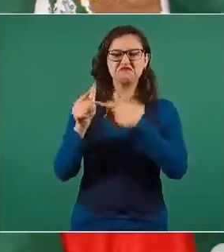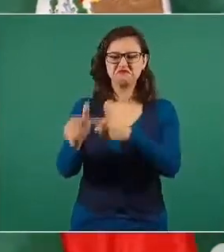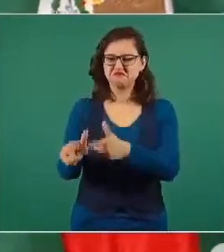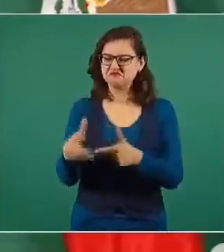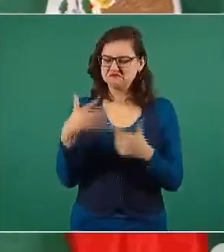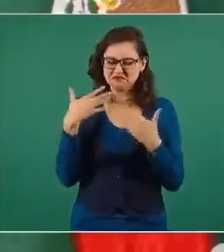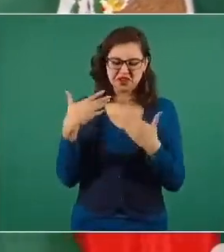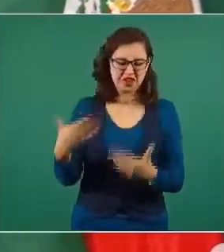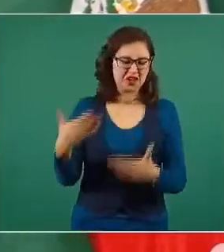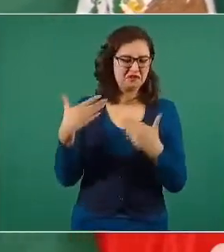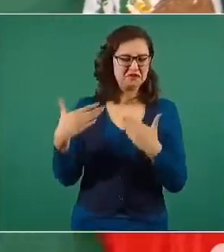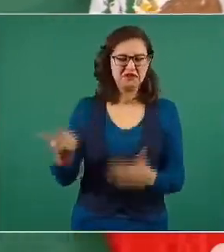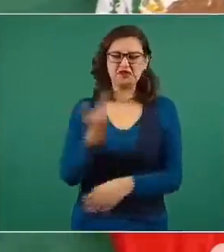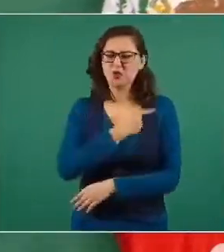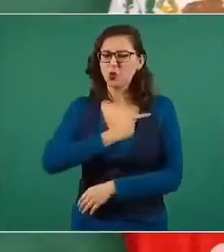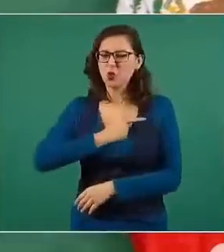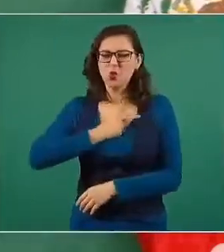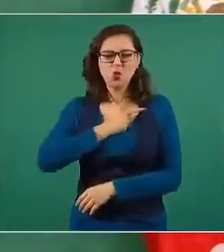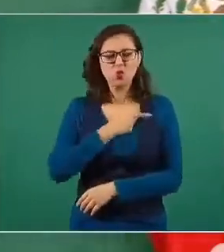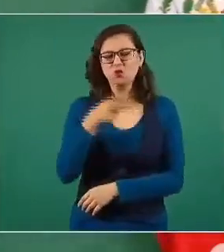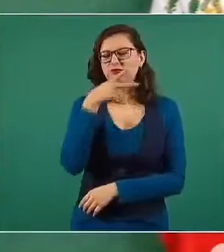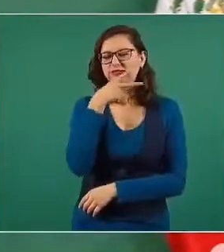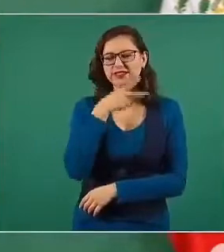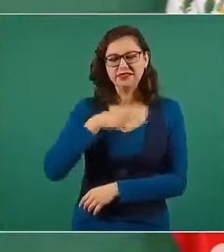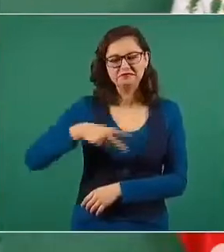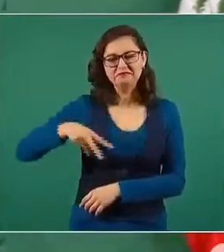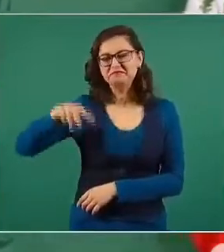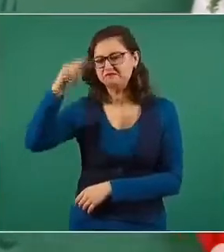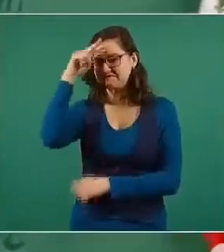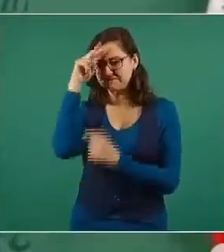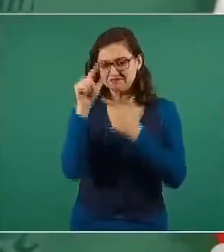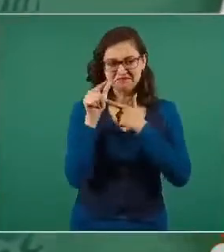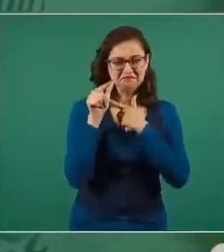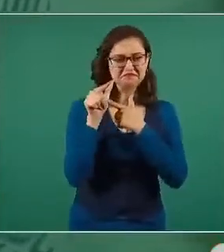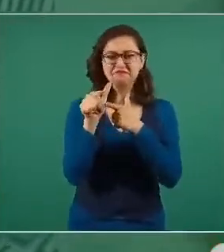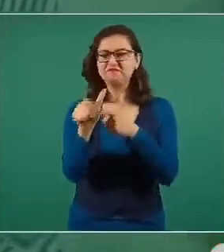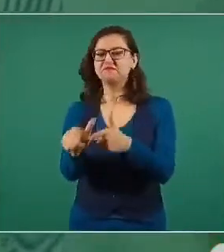conviene la ignorancia?